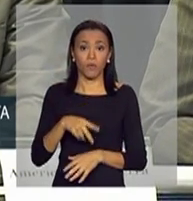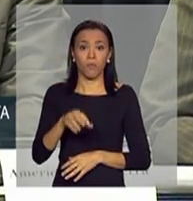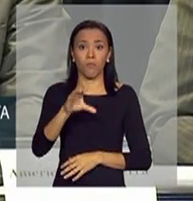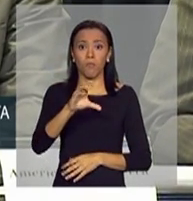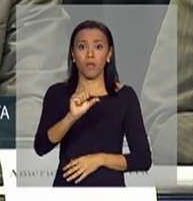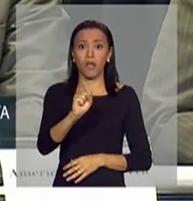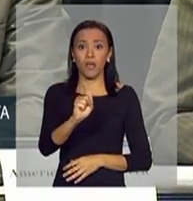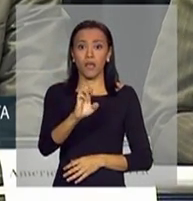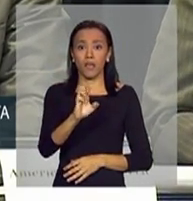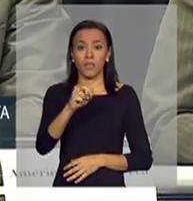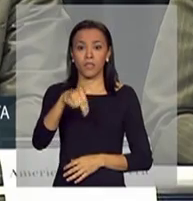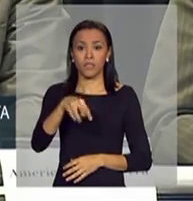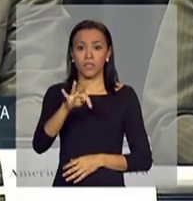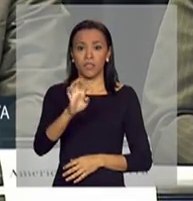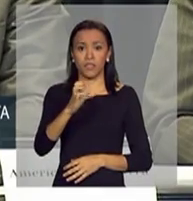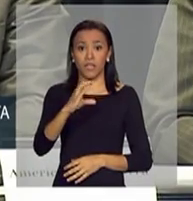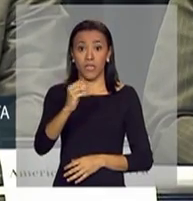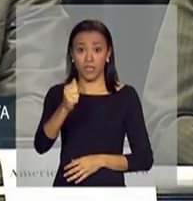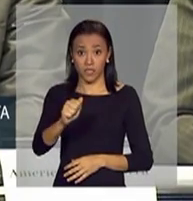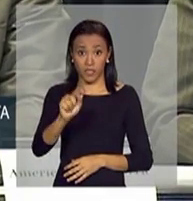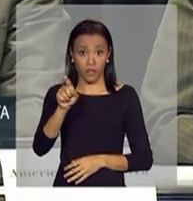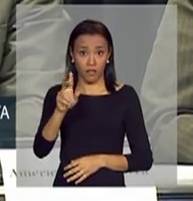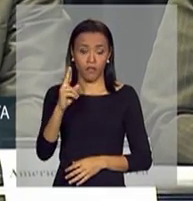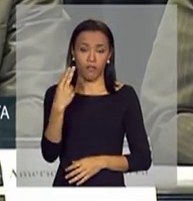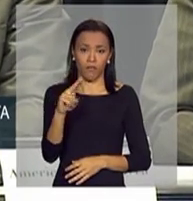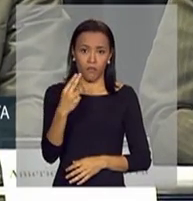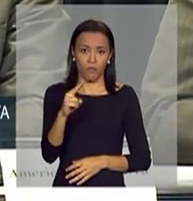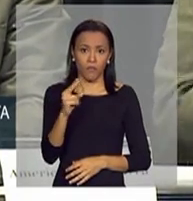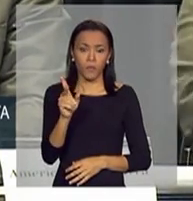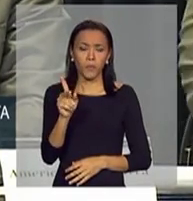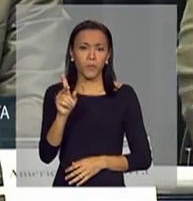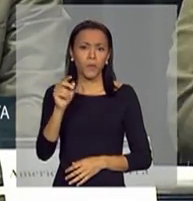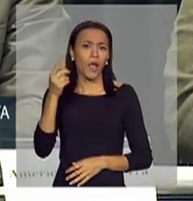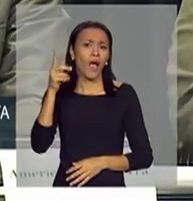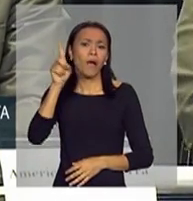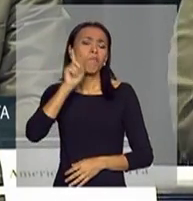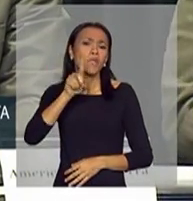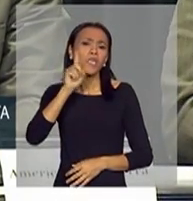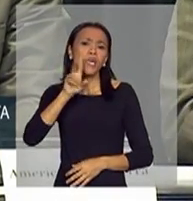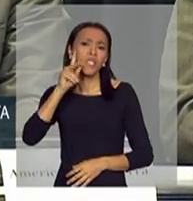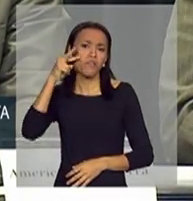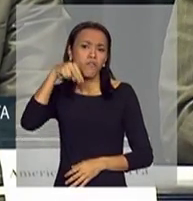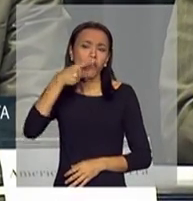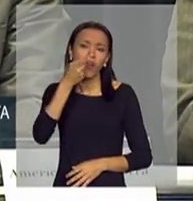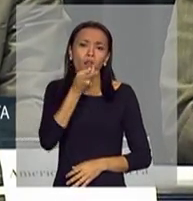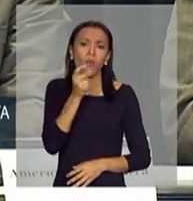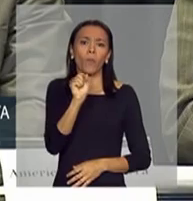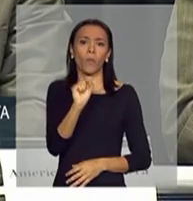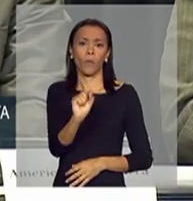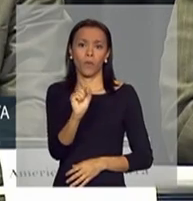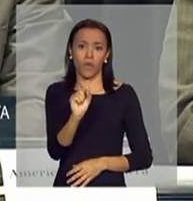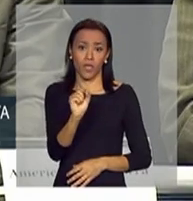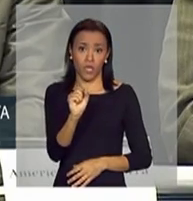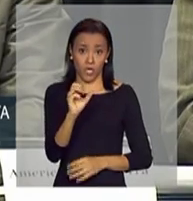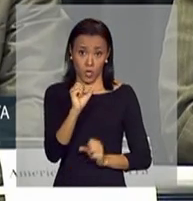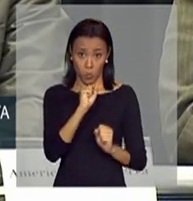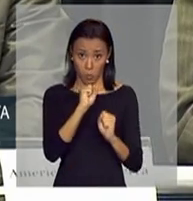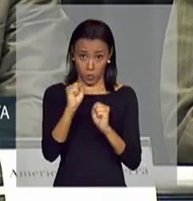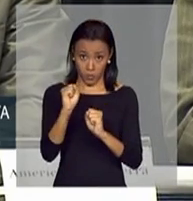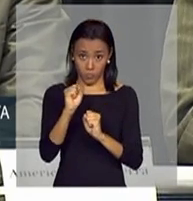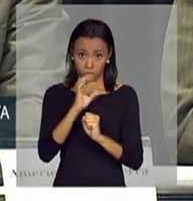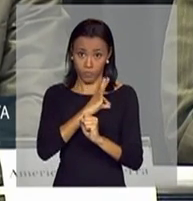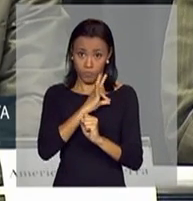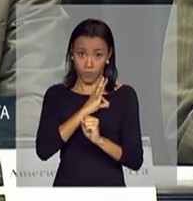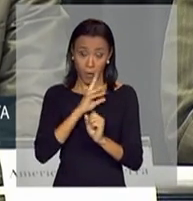caso Macarena en el Uruguay. ¿Qué dice la Corte Interamericana? La Corte Interamericana dice que el Poder Judicial es parte del